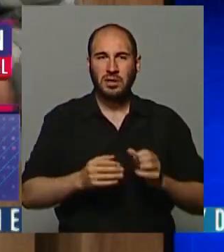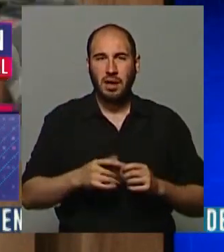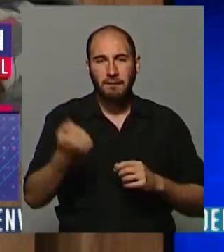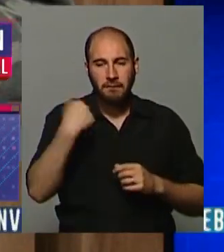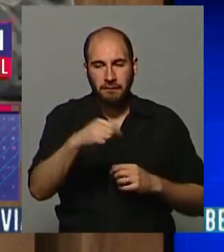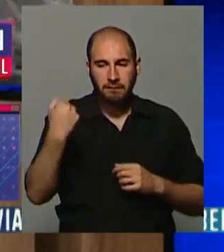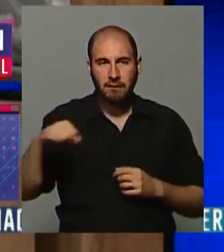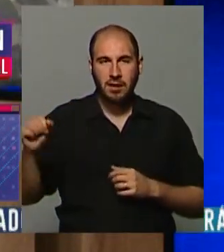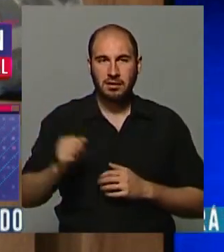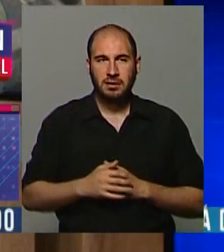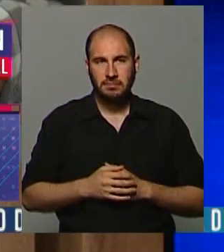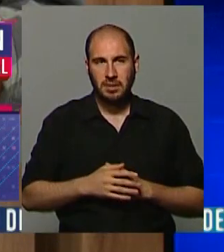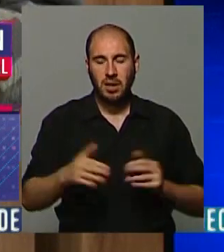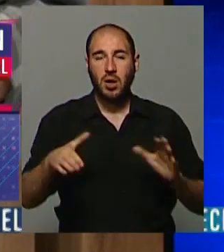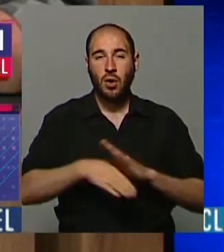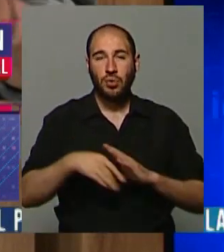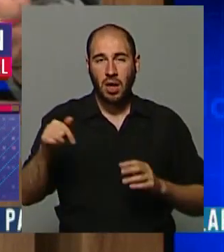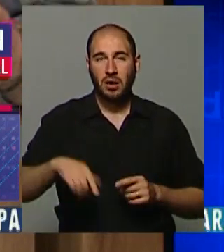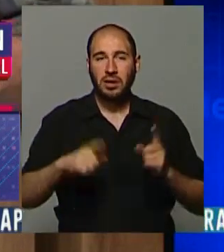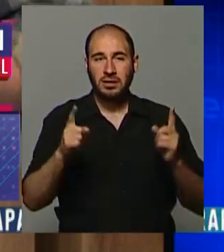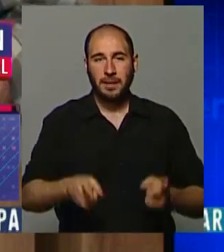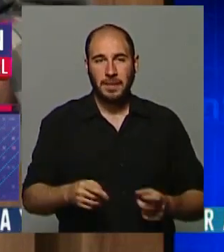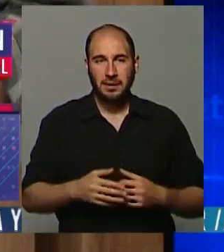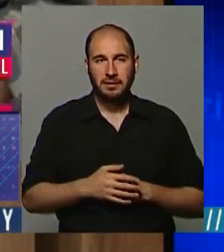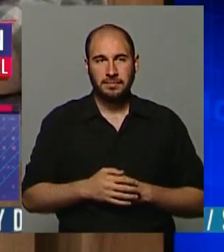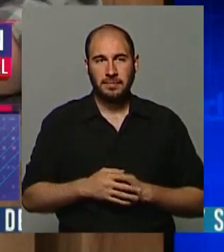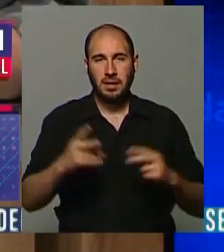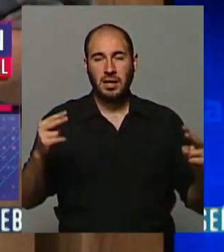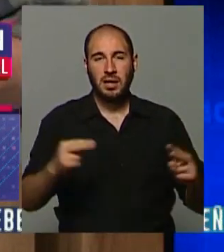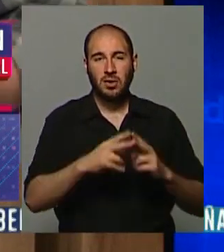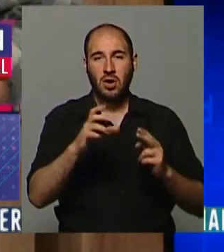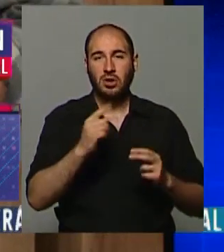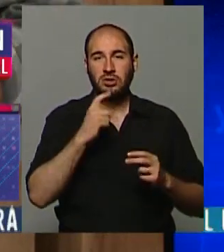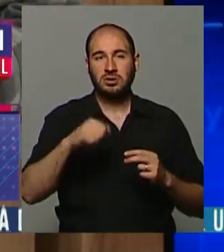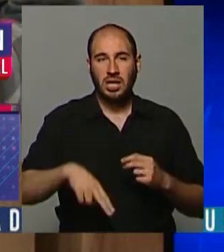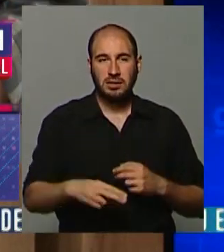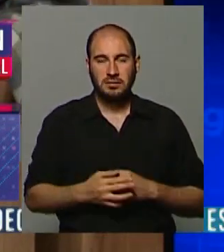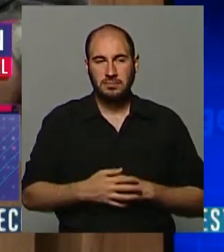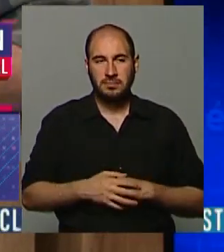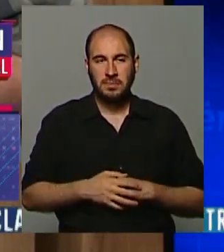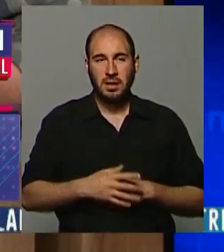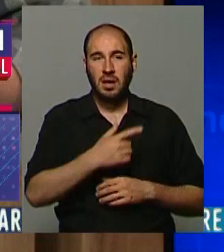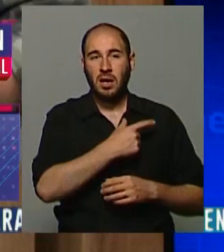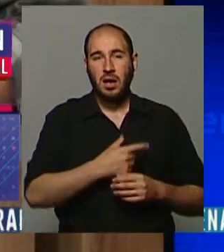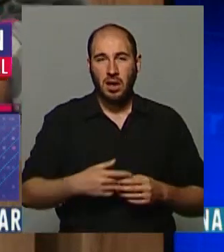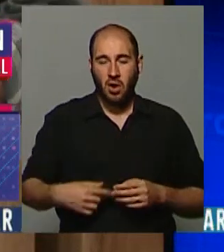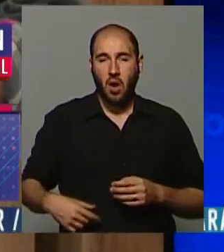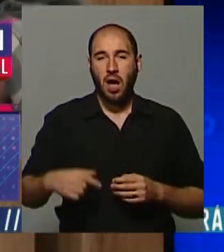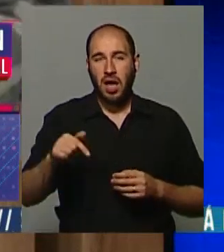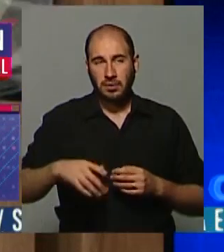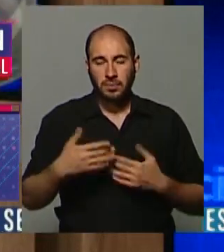ausencias. Justo en este momento también se celebraba la reunión de la OTAN, donde obviamente esto